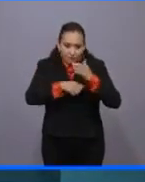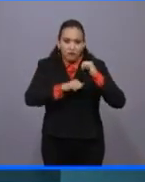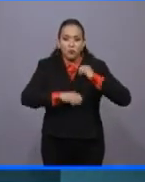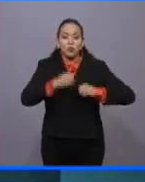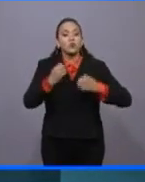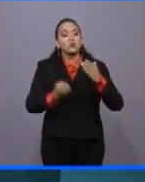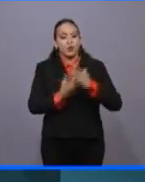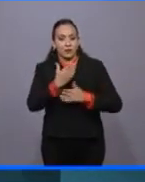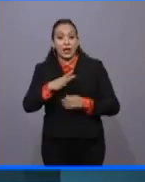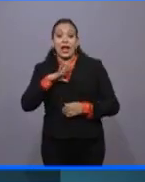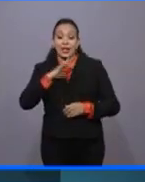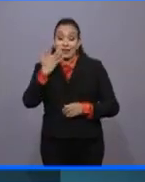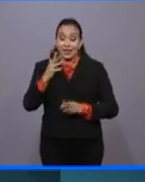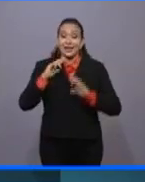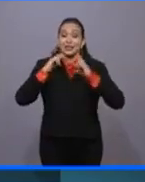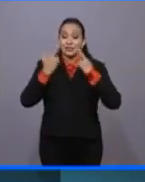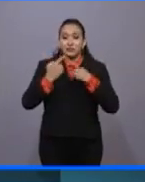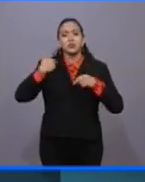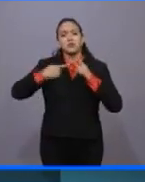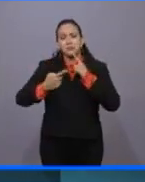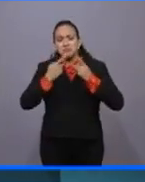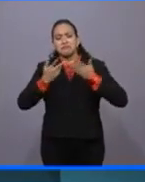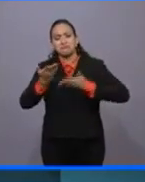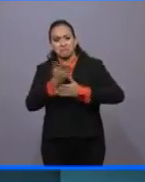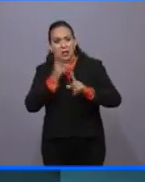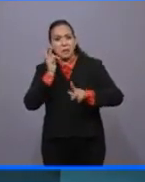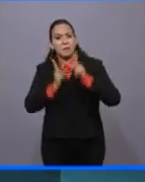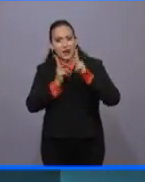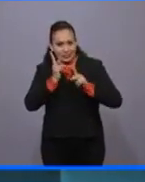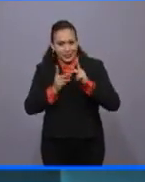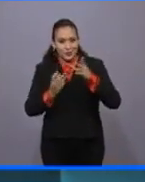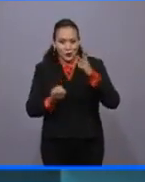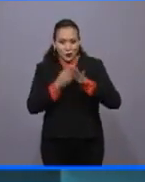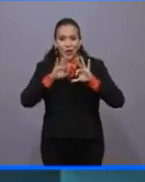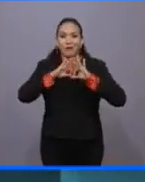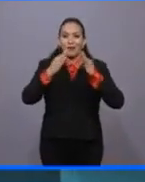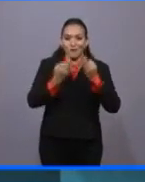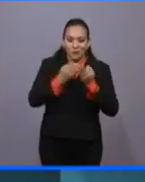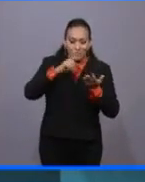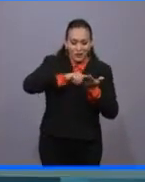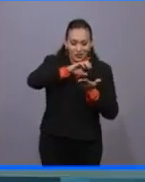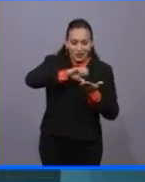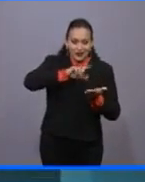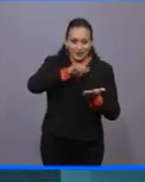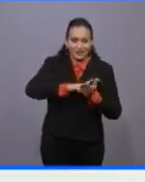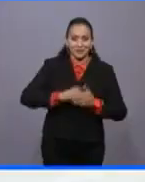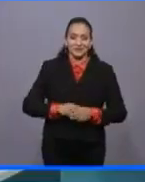En un total de 10 sesiones abordamos distintos aspectos de este relevante cambio constitucional.